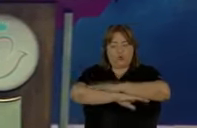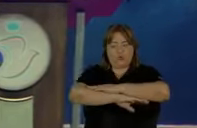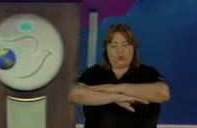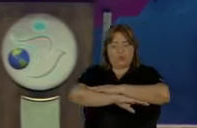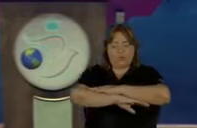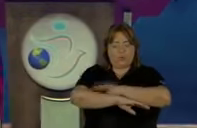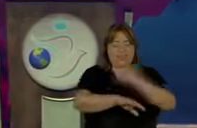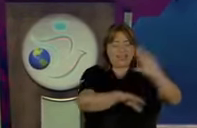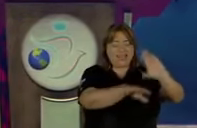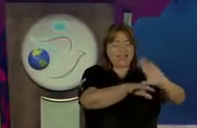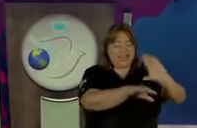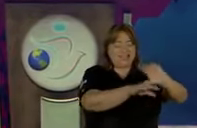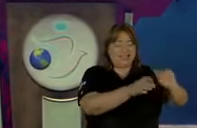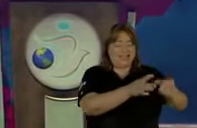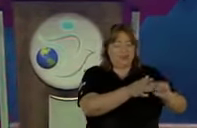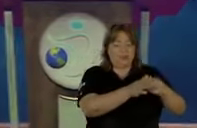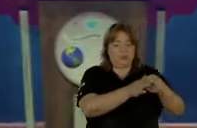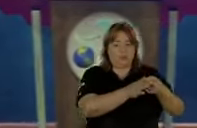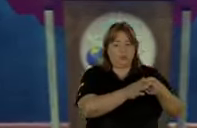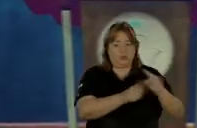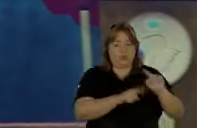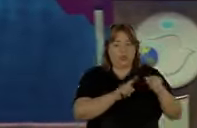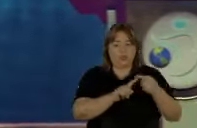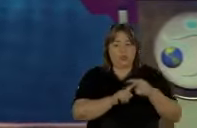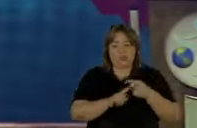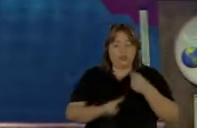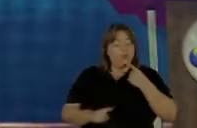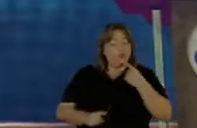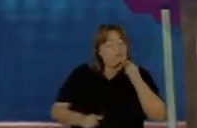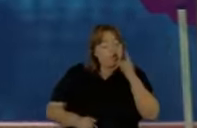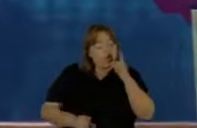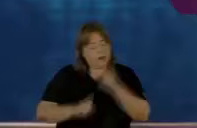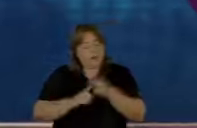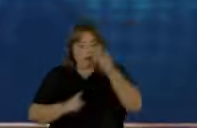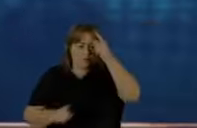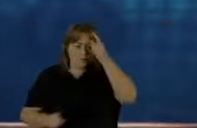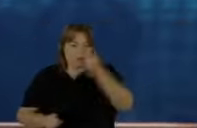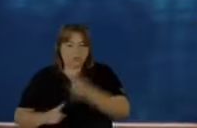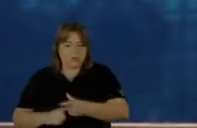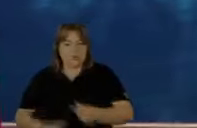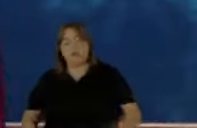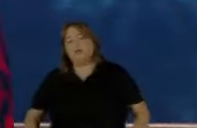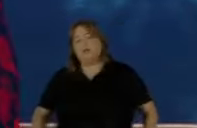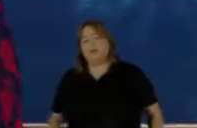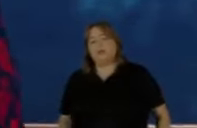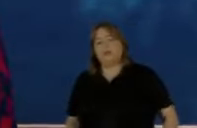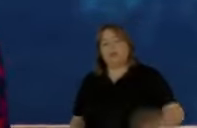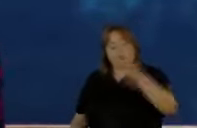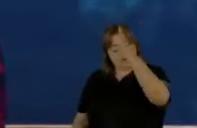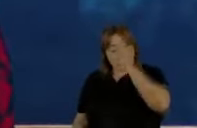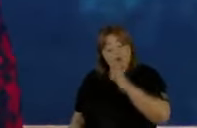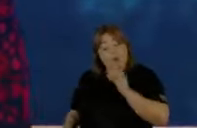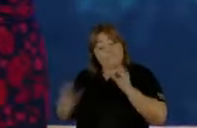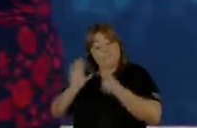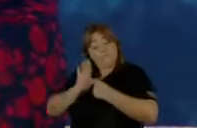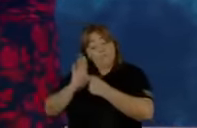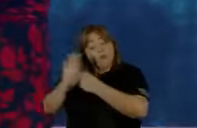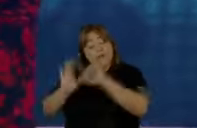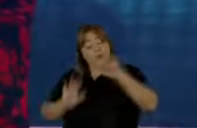inicial? Cuando comenzaron, la gente no se llamaban hermanos. El Señor revela a través de San Juan capítulo